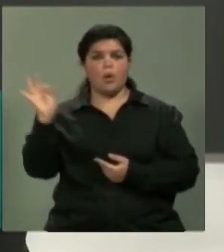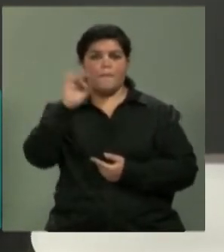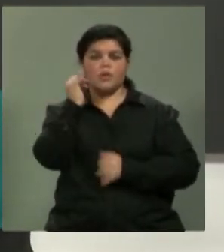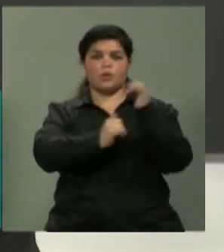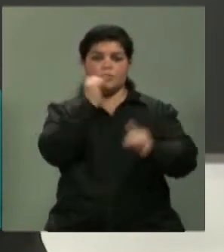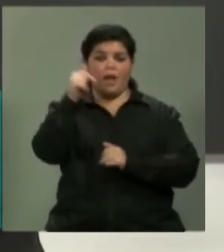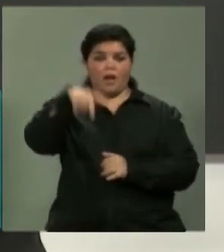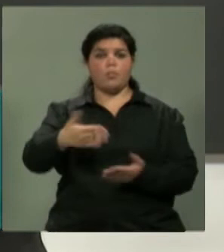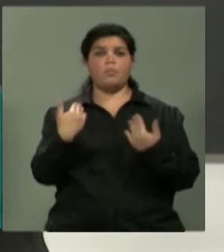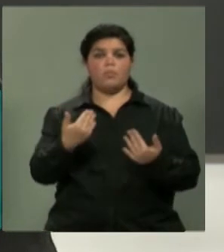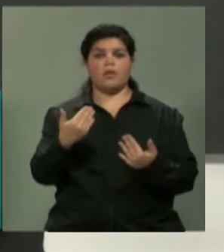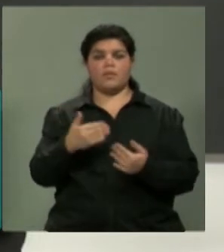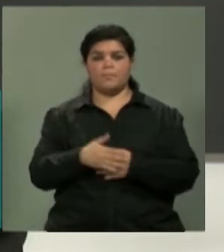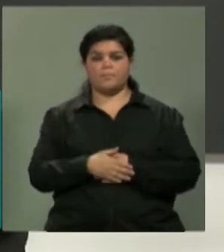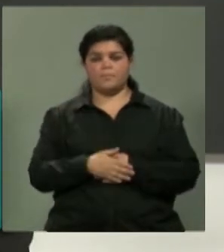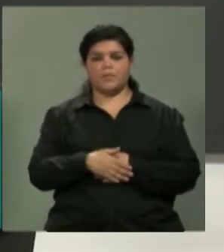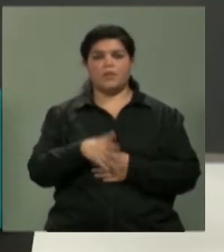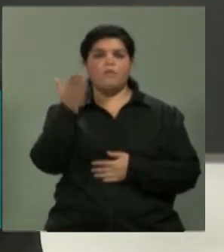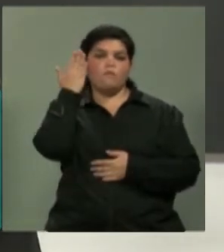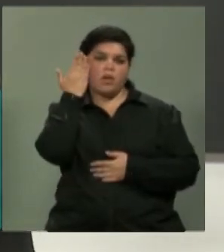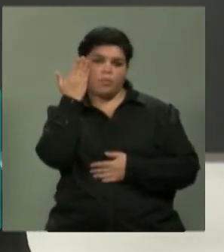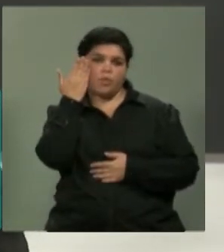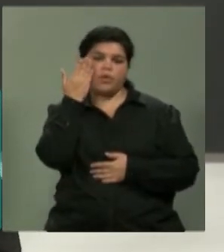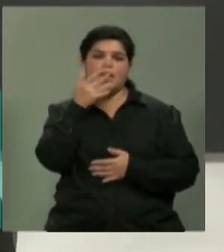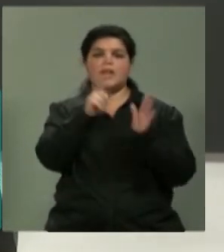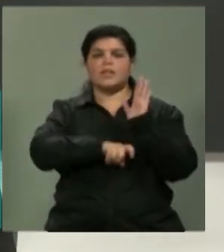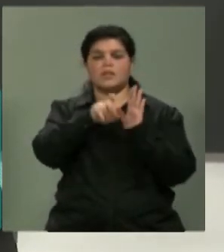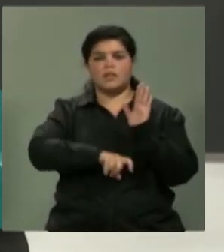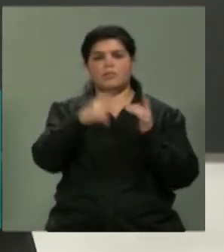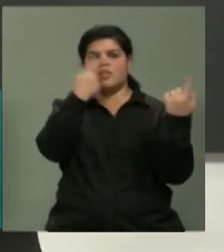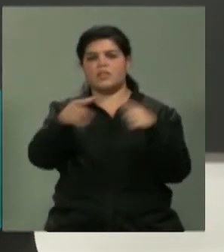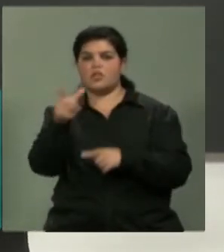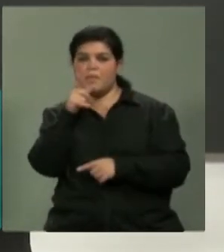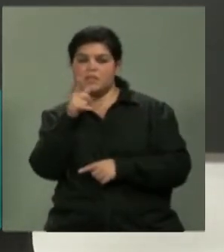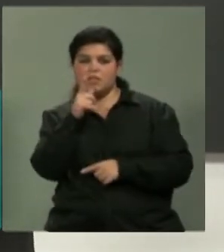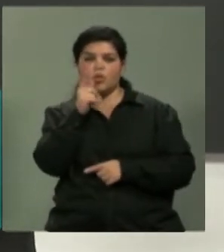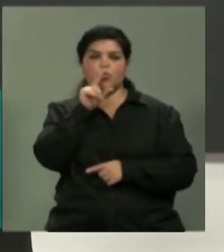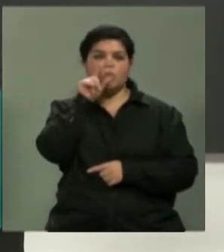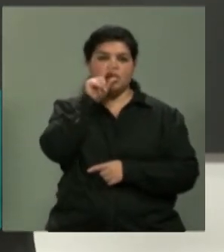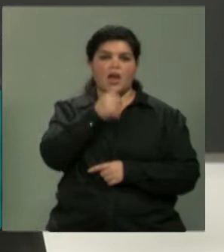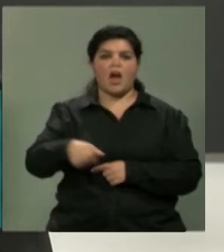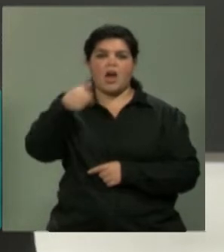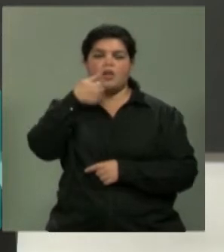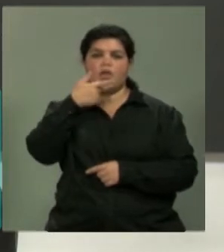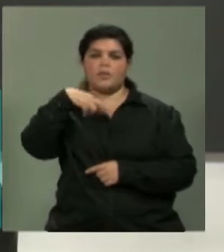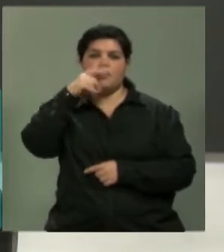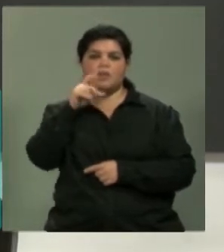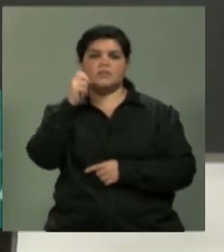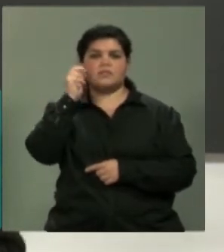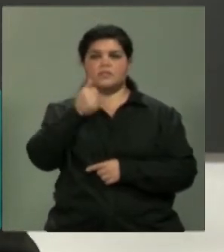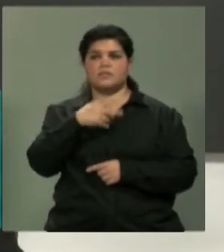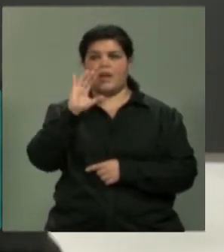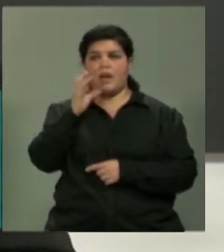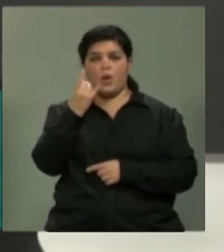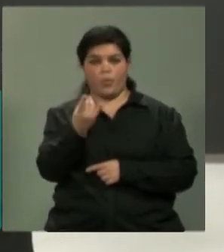hacerlo aquí en el programa a través de las redes sociales. Estamos en Facebook y en Instagram como Distintos Parecidos y en Twitter como @dpsenalu.